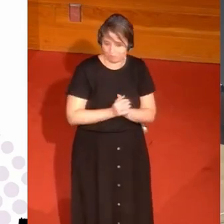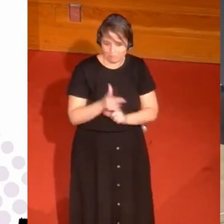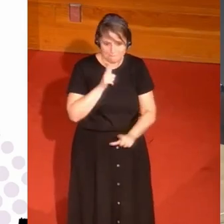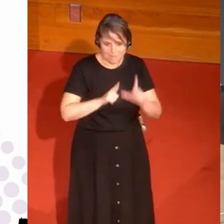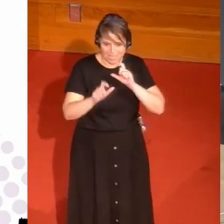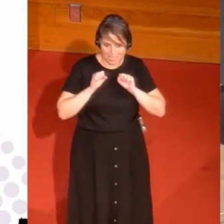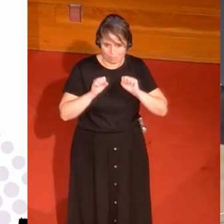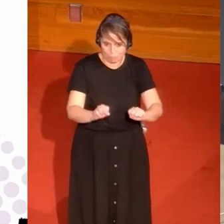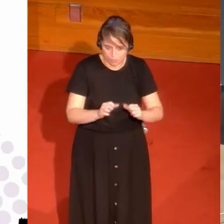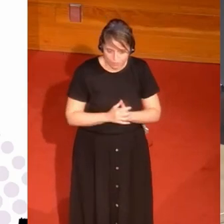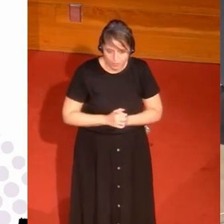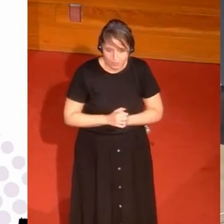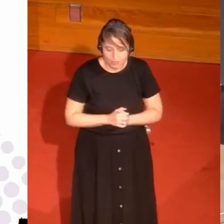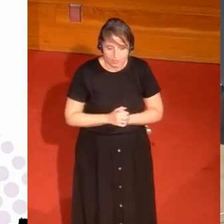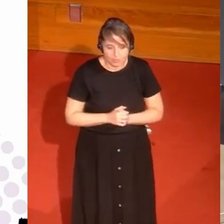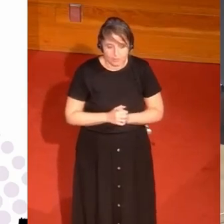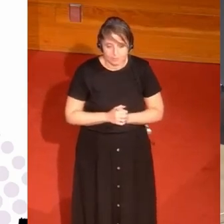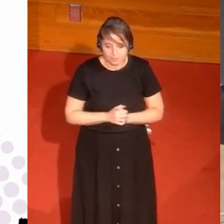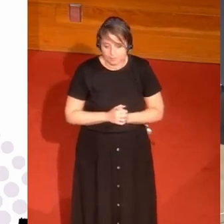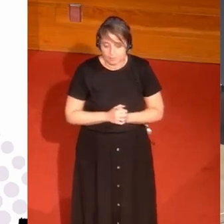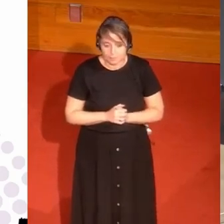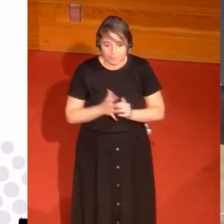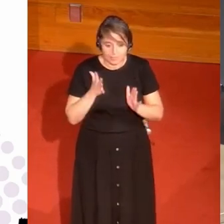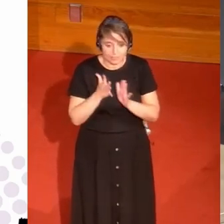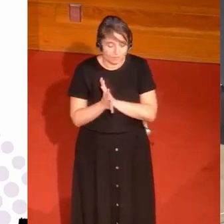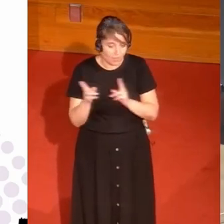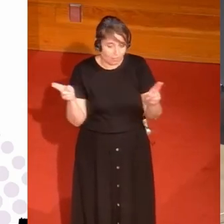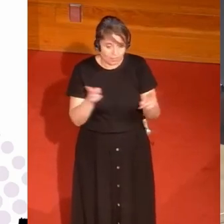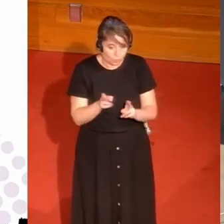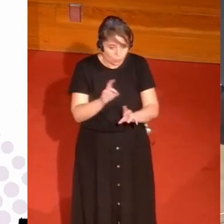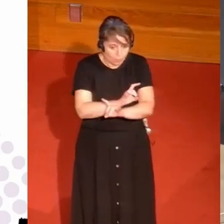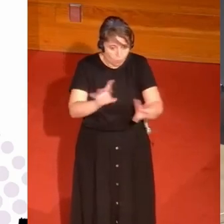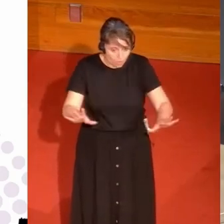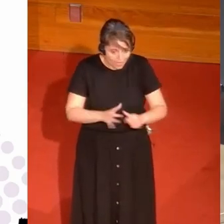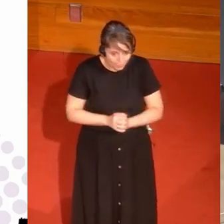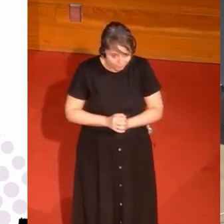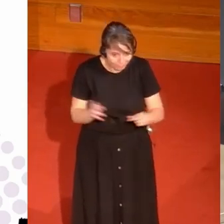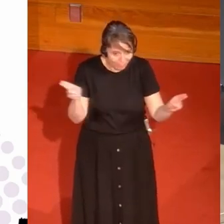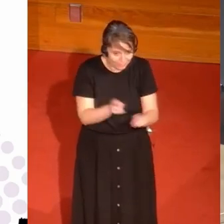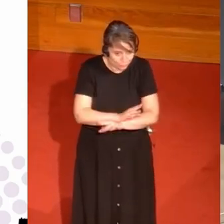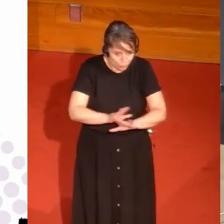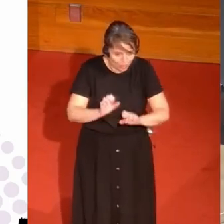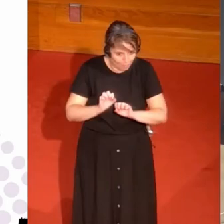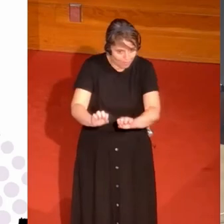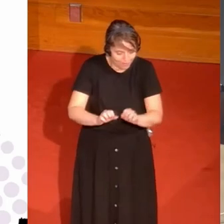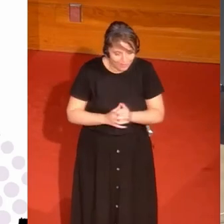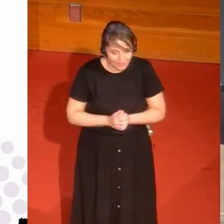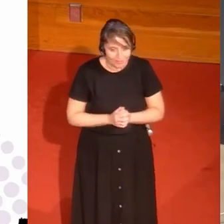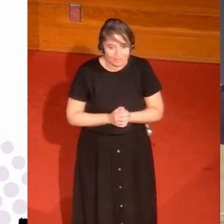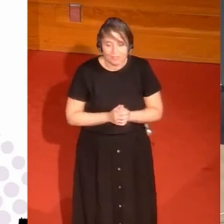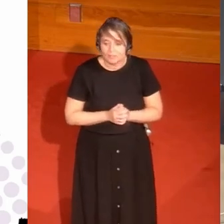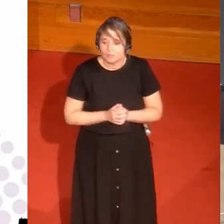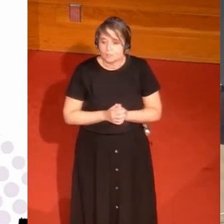viajar Entonces es una es una es una censura de de manual de primero de carrera o sea es y entonces no